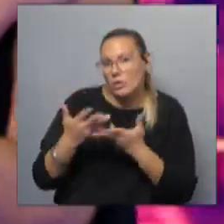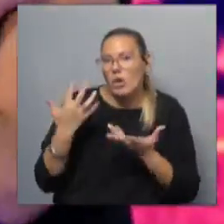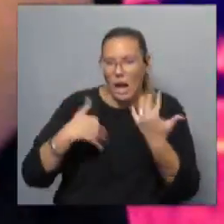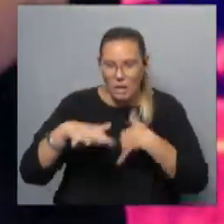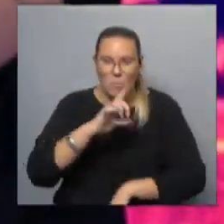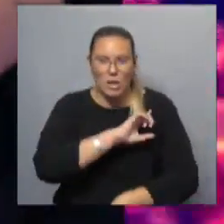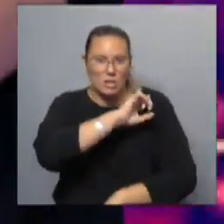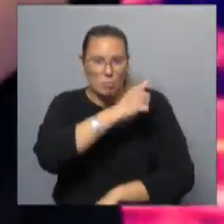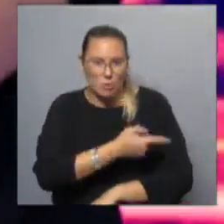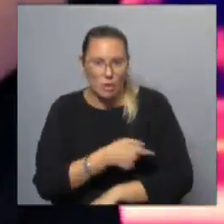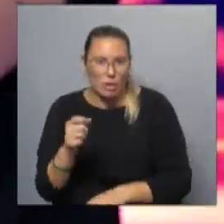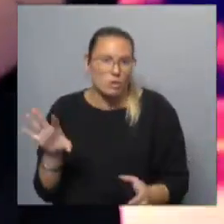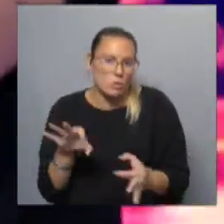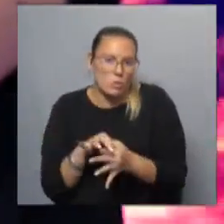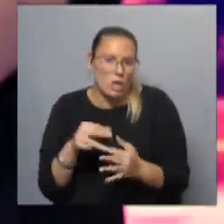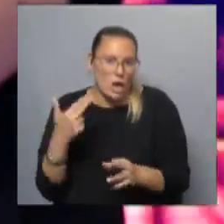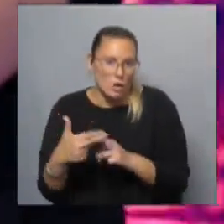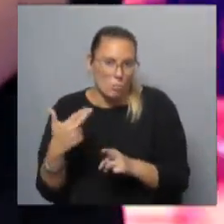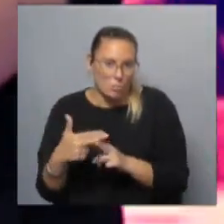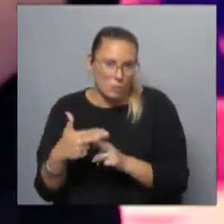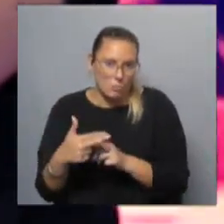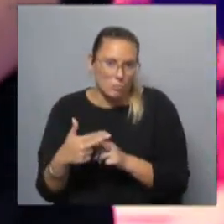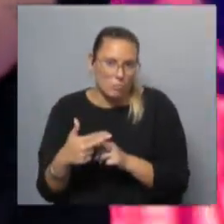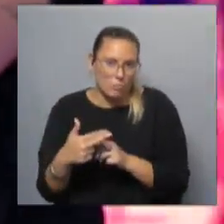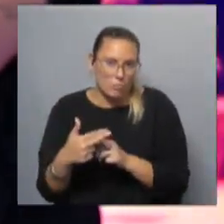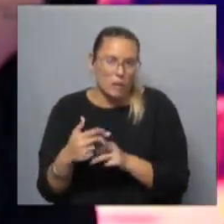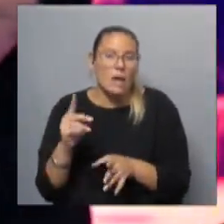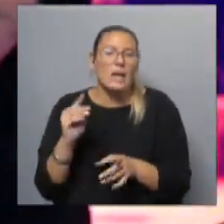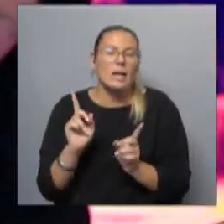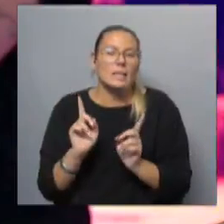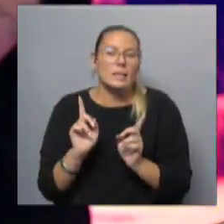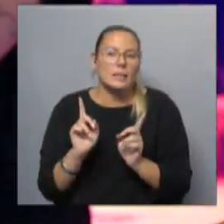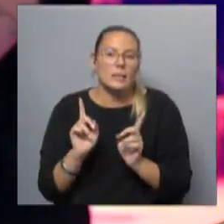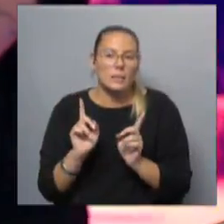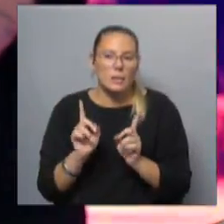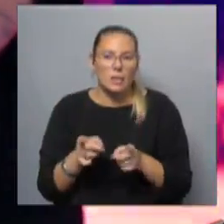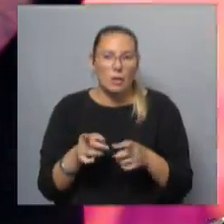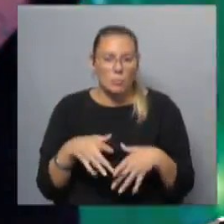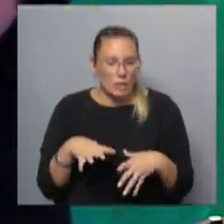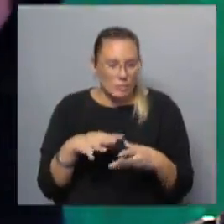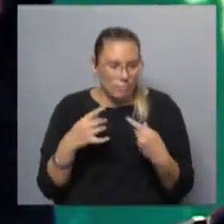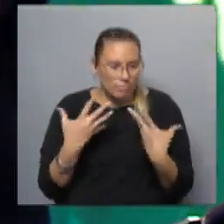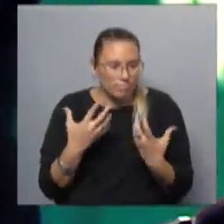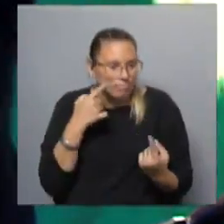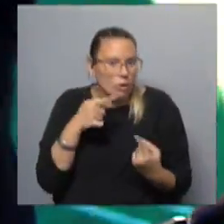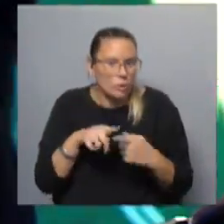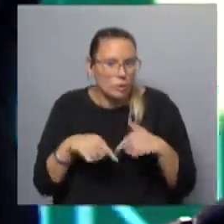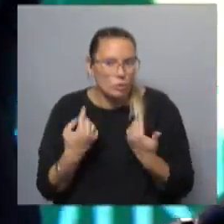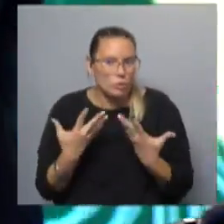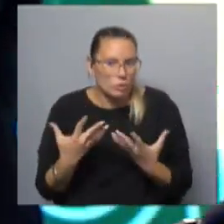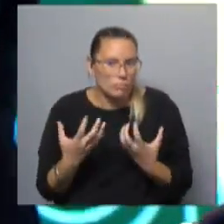nuestra, como homónima, que claro, es como que contiene también ese espíritu